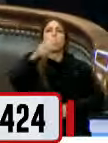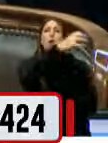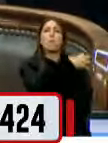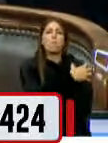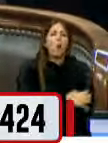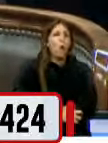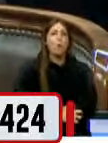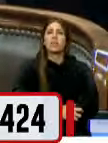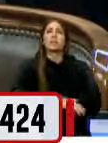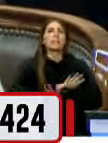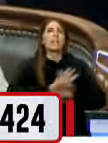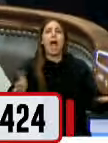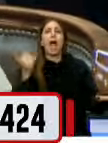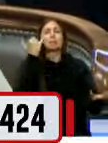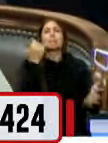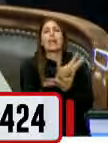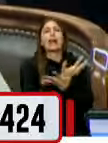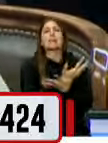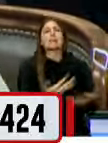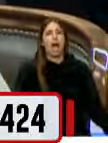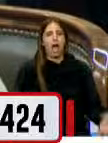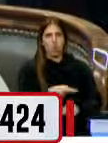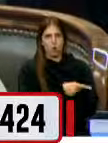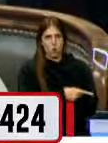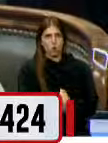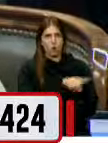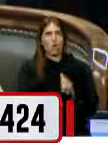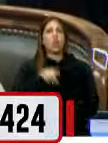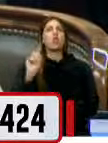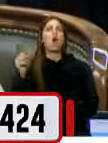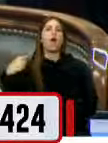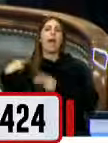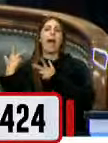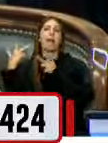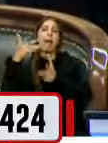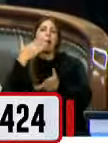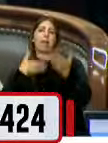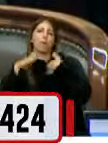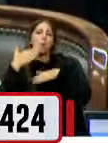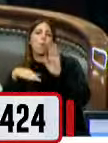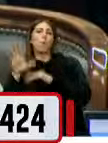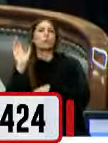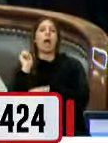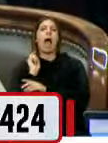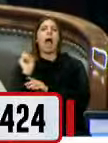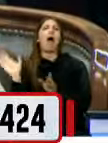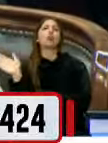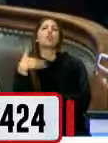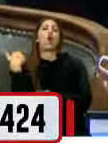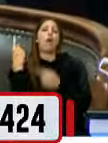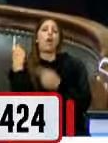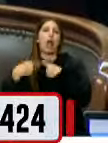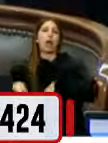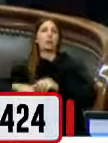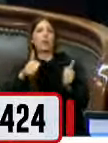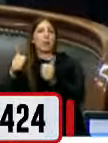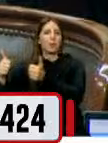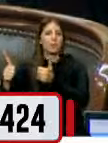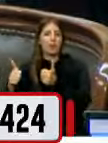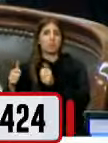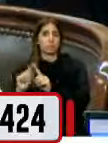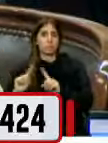sobrevive durante toda su vida. Claro. Ese es el esquema que reivindica Milei, que lo reivindica ya desde la época, desde la campaña, cuando decía que